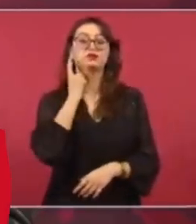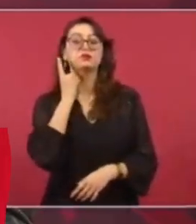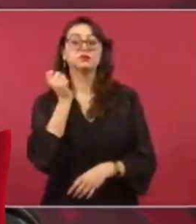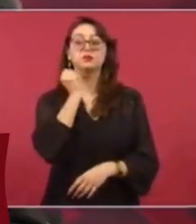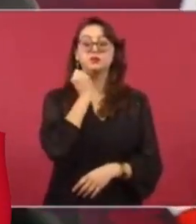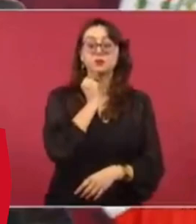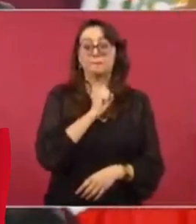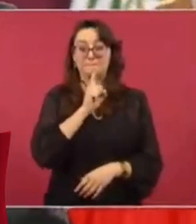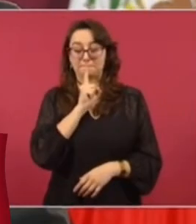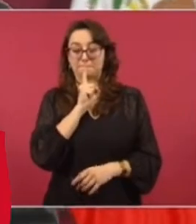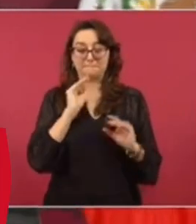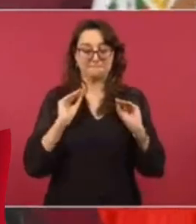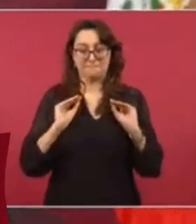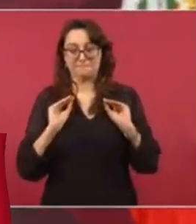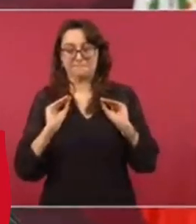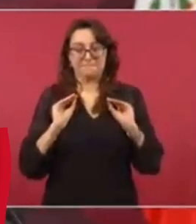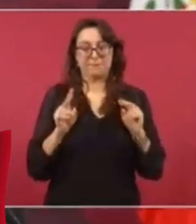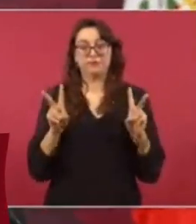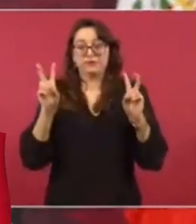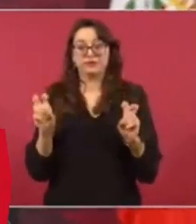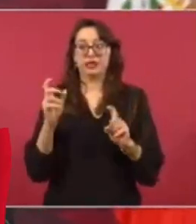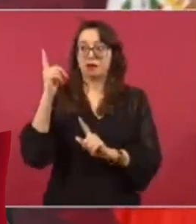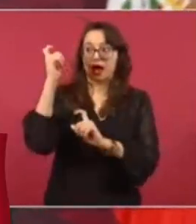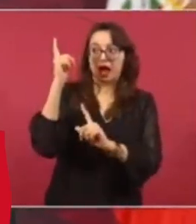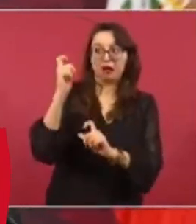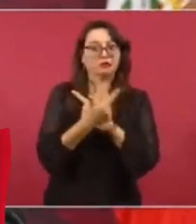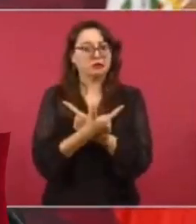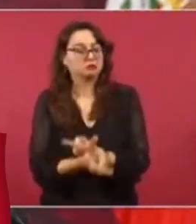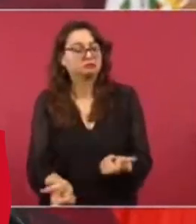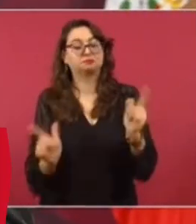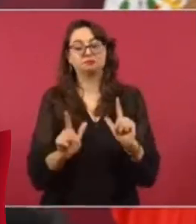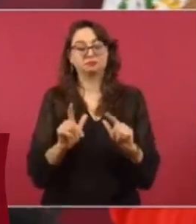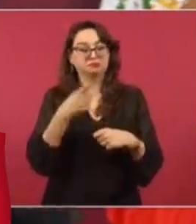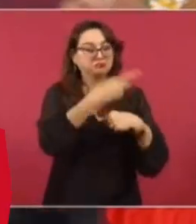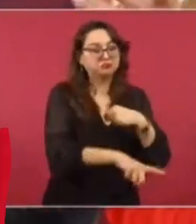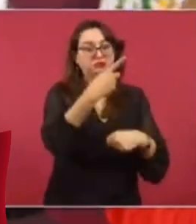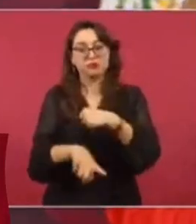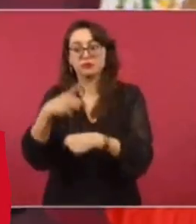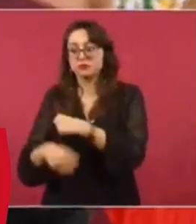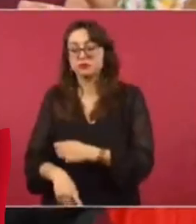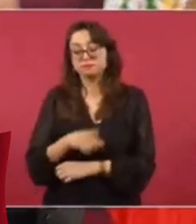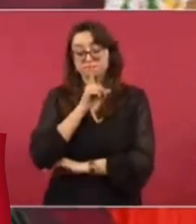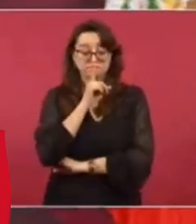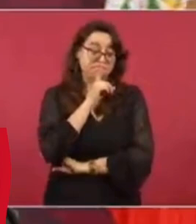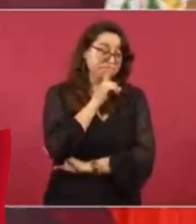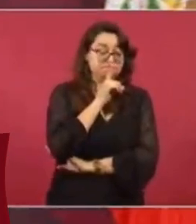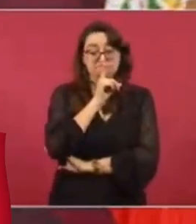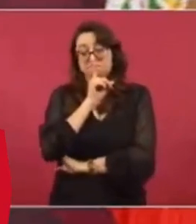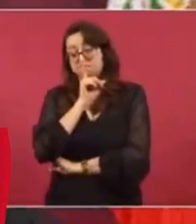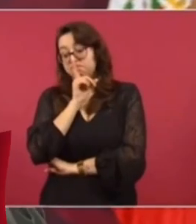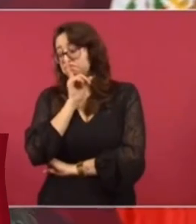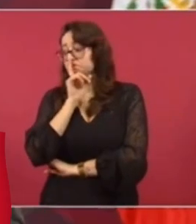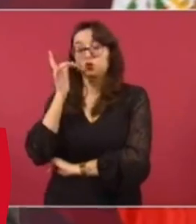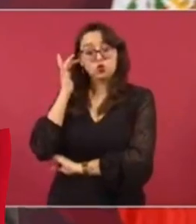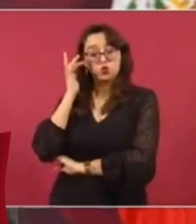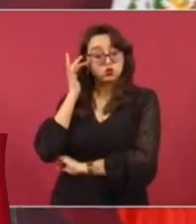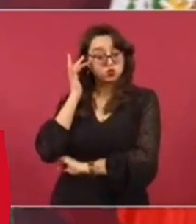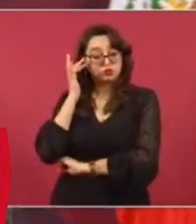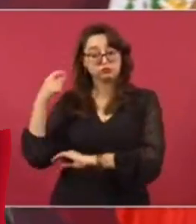hay senadores diputados que van en silencio y otros que de manera descarada defienden